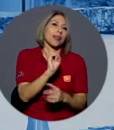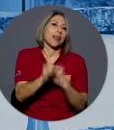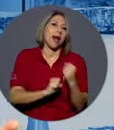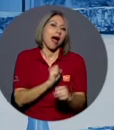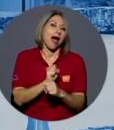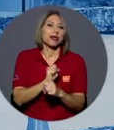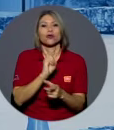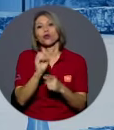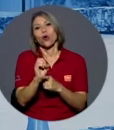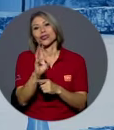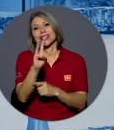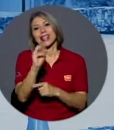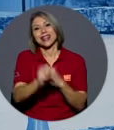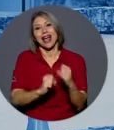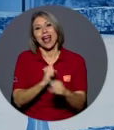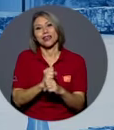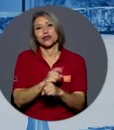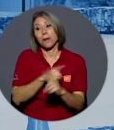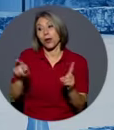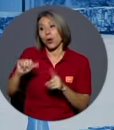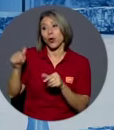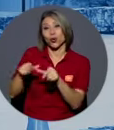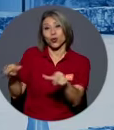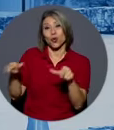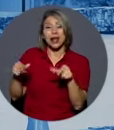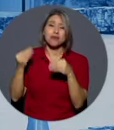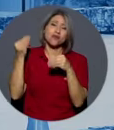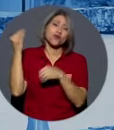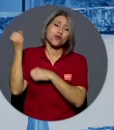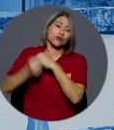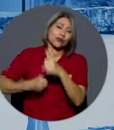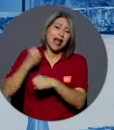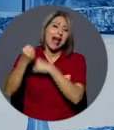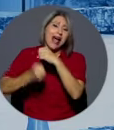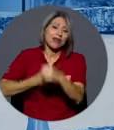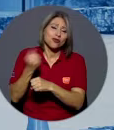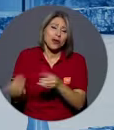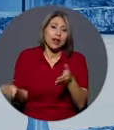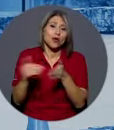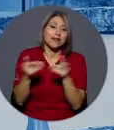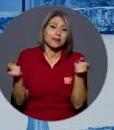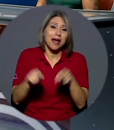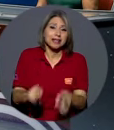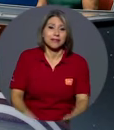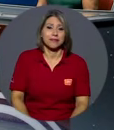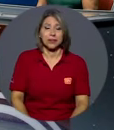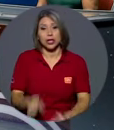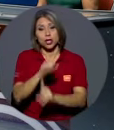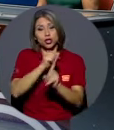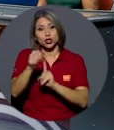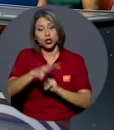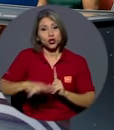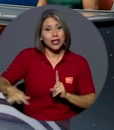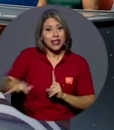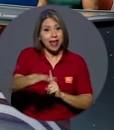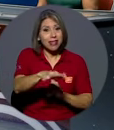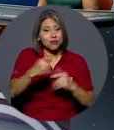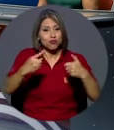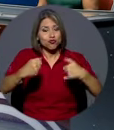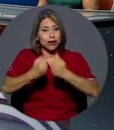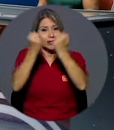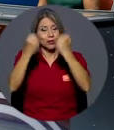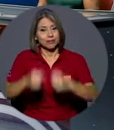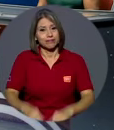décadas. No, aquí estamos hablando de siglos para que una misma falla pueda deslizar de nuevo. Como sociedad, nosotros tenemos